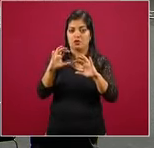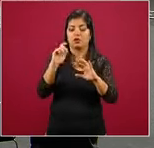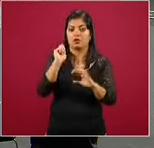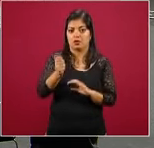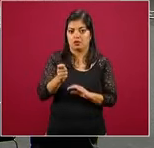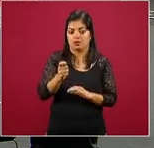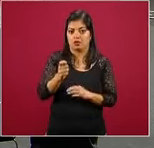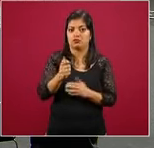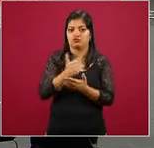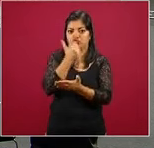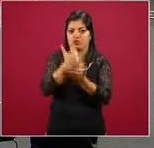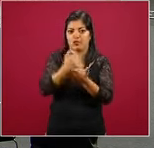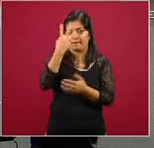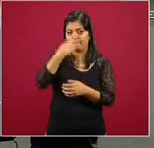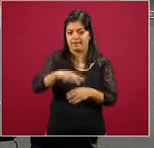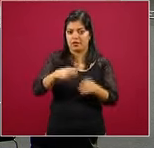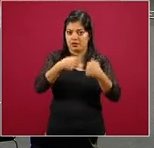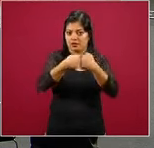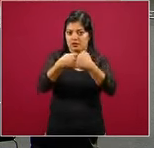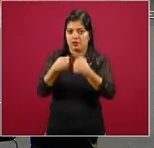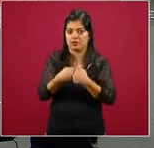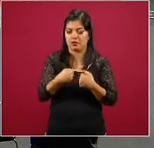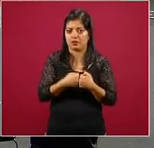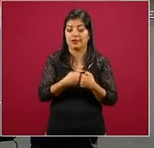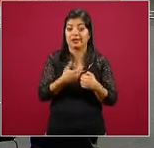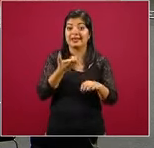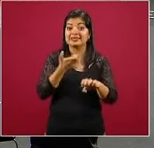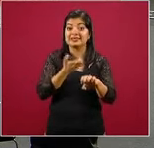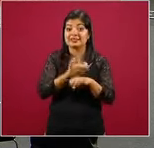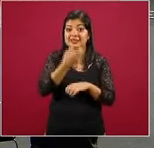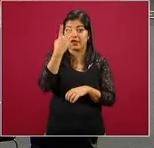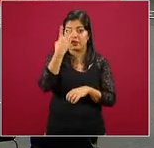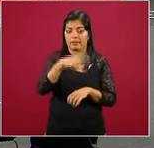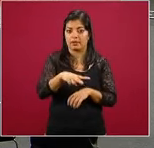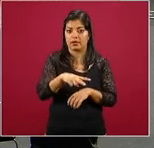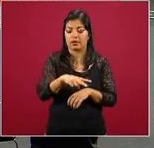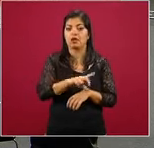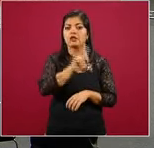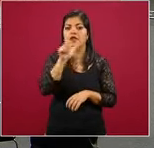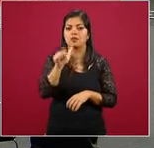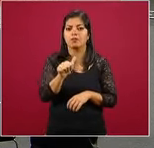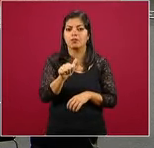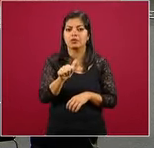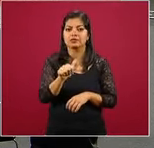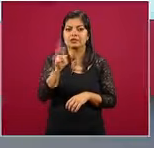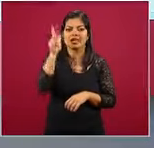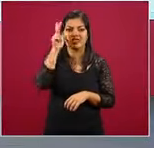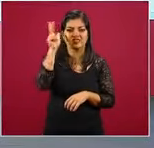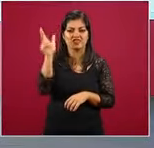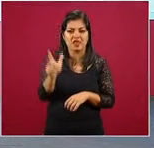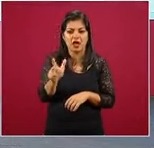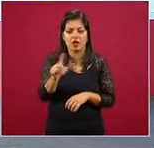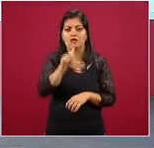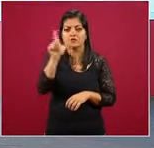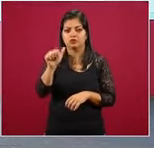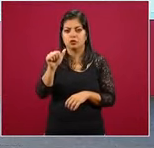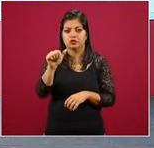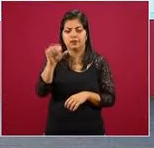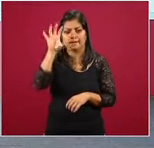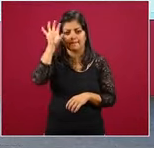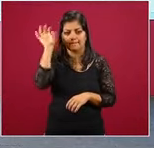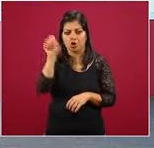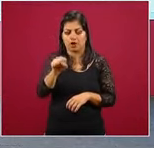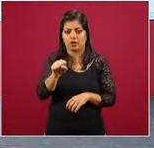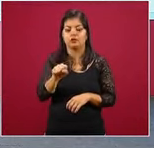de la Ciudad de México. Vamos a ver al Estado de México precisamente, luego veremos a Hidalgo y luego a Morelos. Empecemos con el